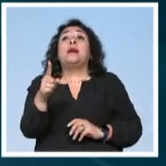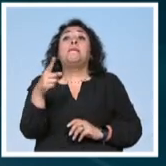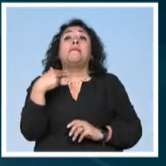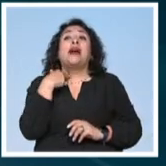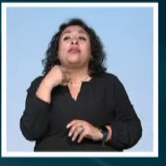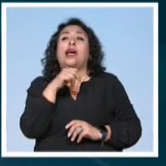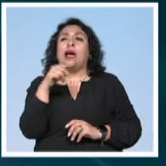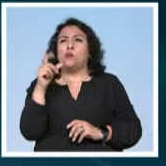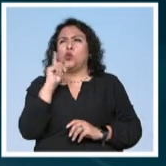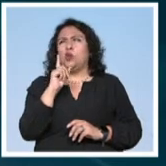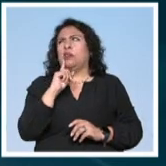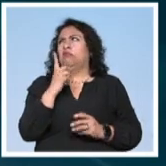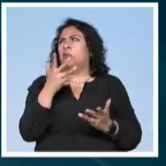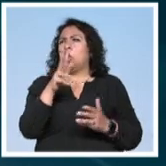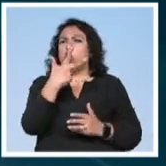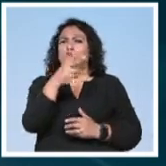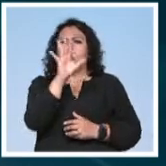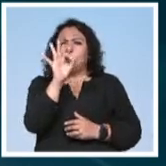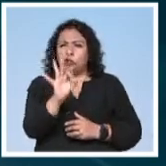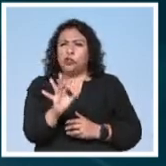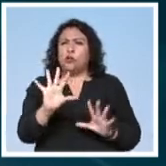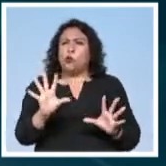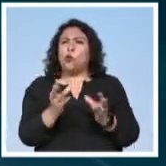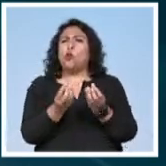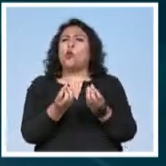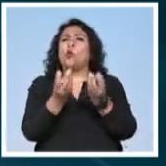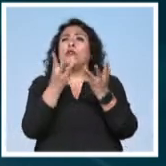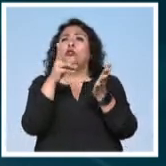se redujeron casi un 8%, contabilizando